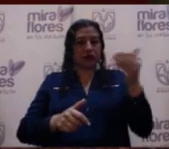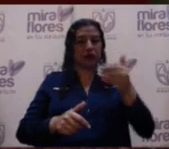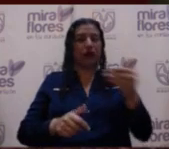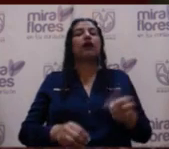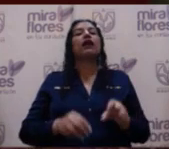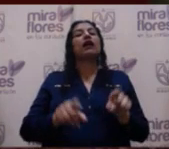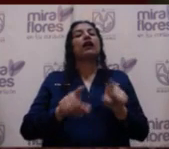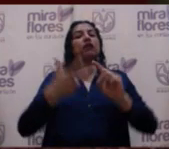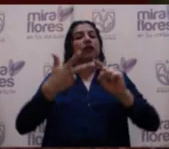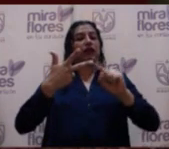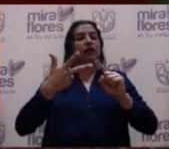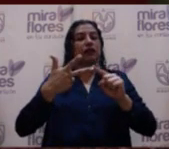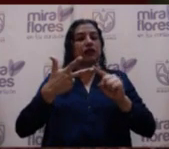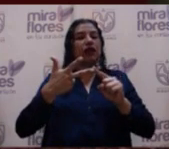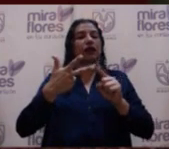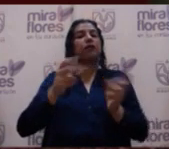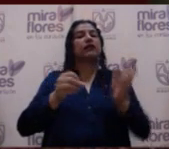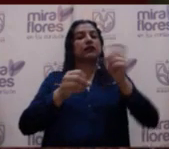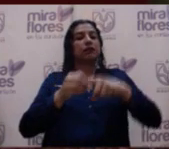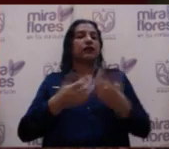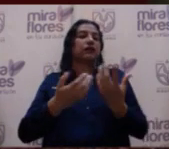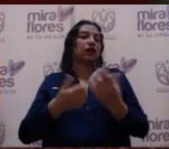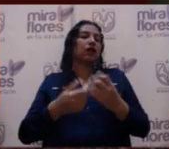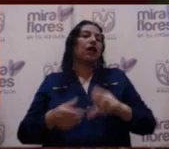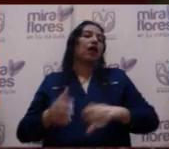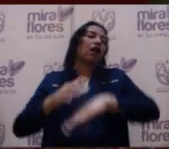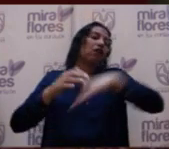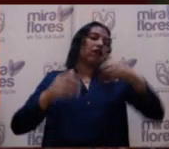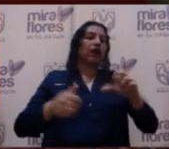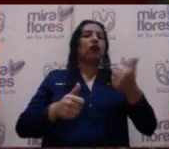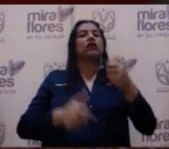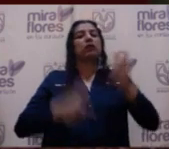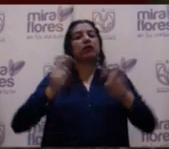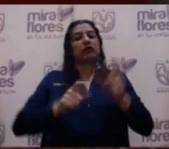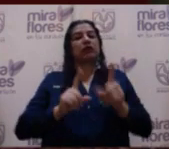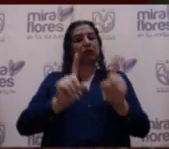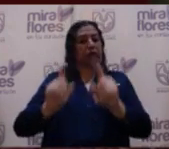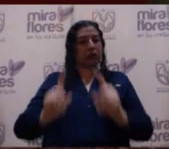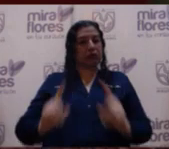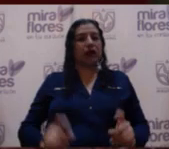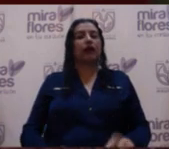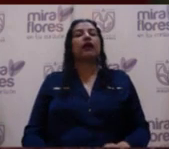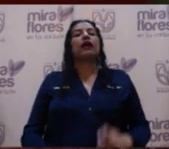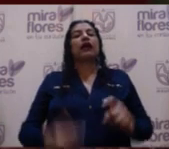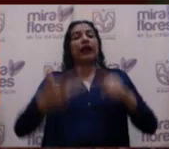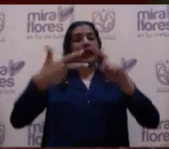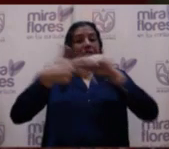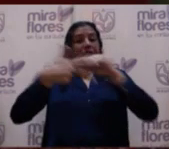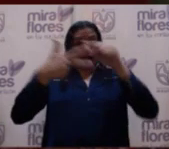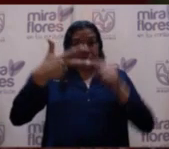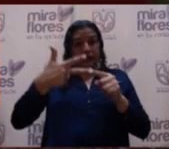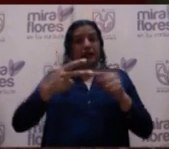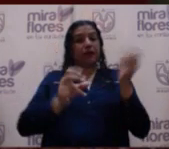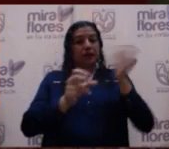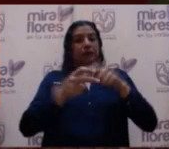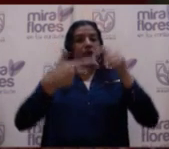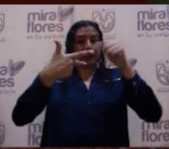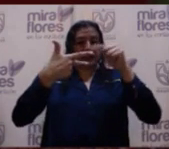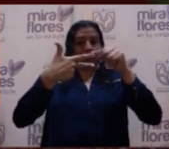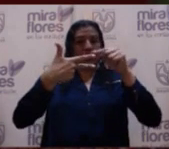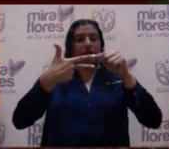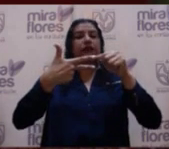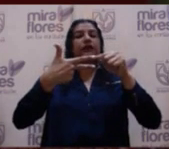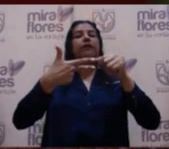una tercera hacia afuera con participación del público. En la segunda de las participaciones